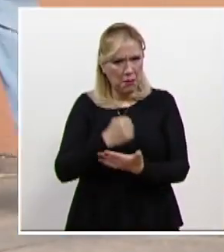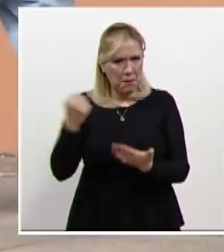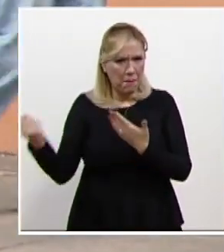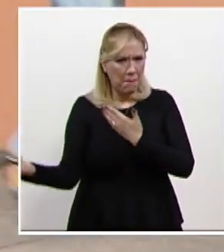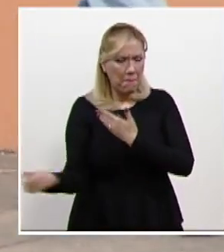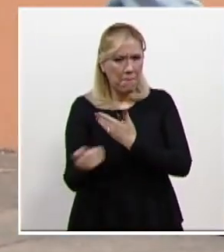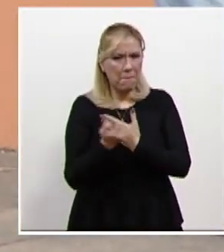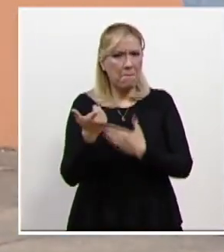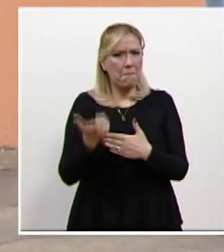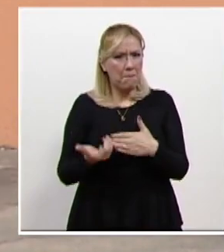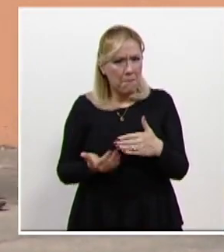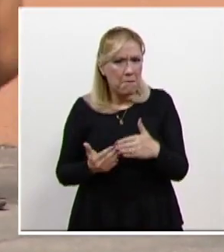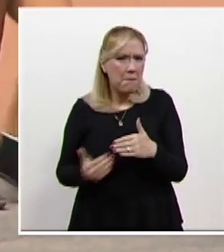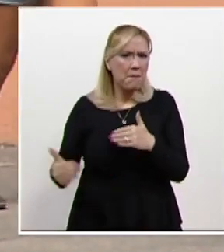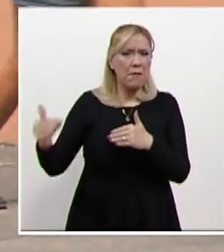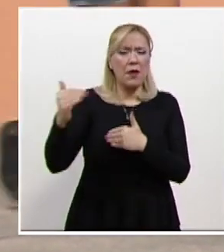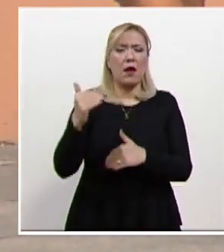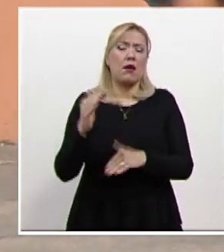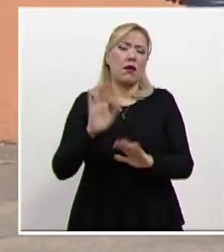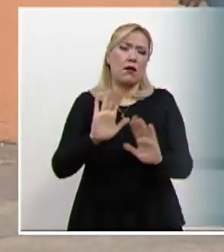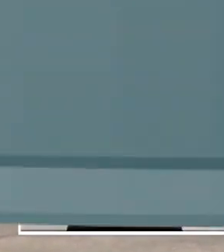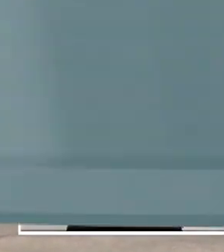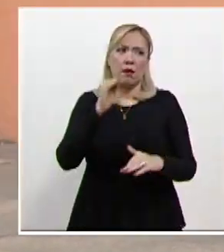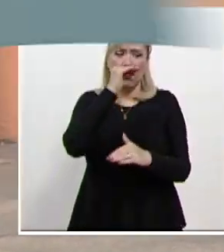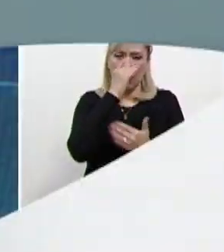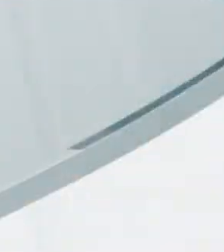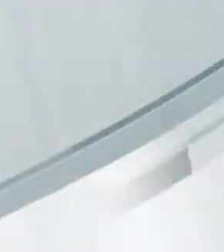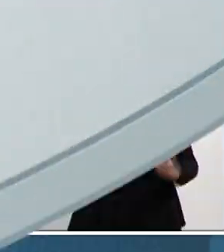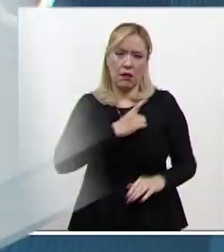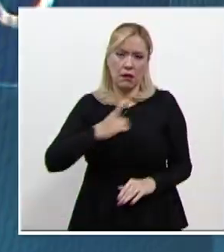legislador, afectando el principio de gratuidad.